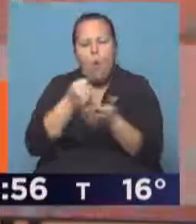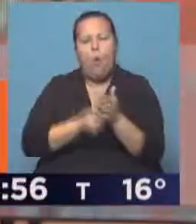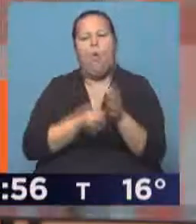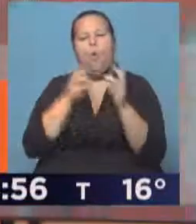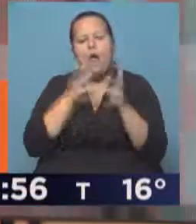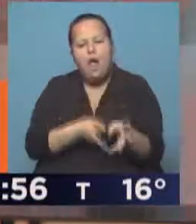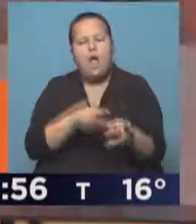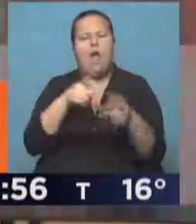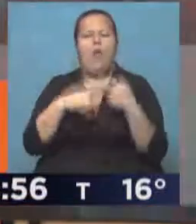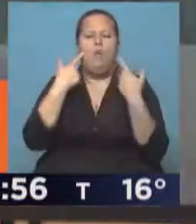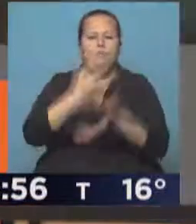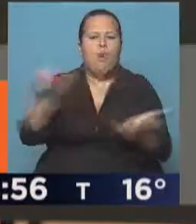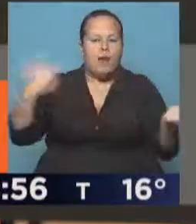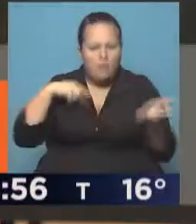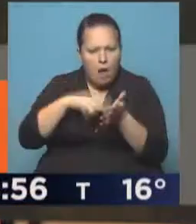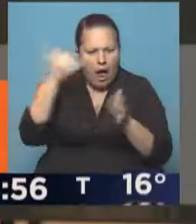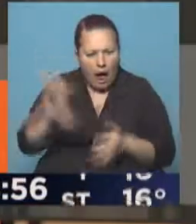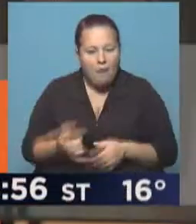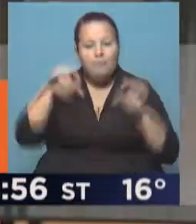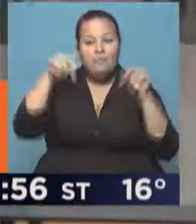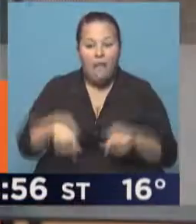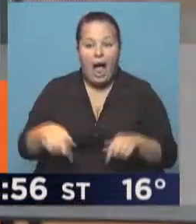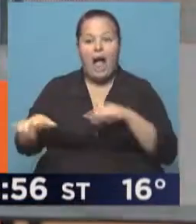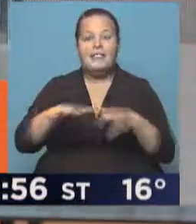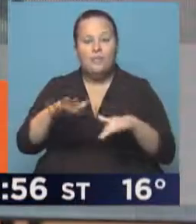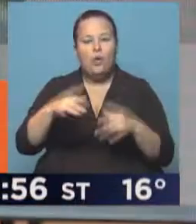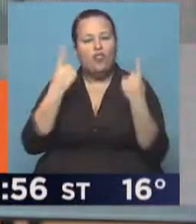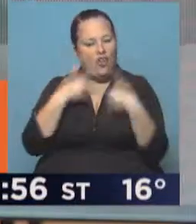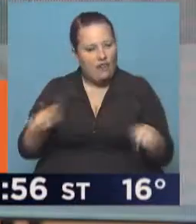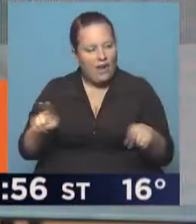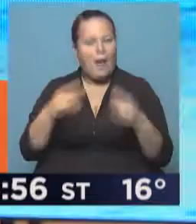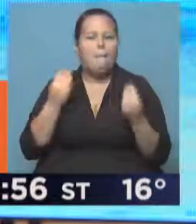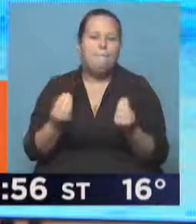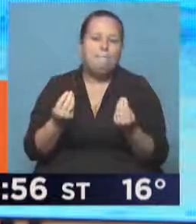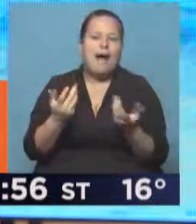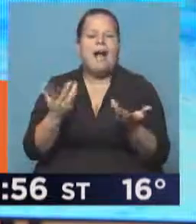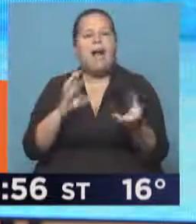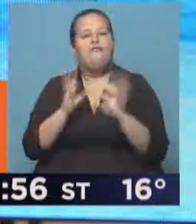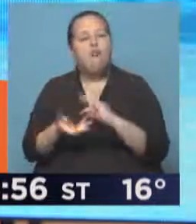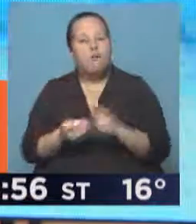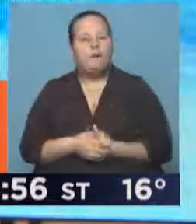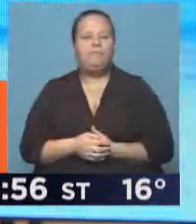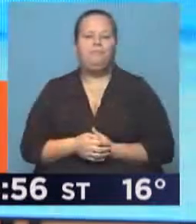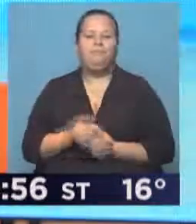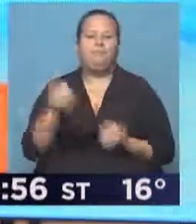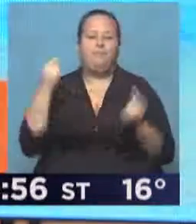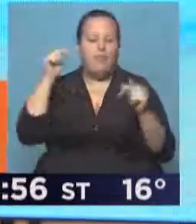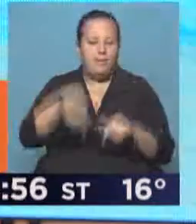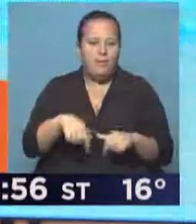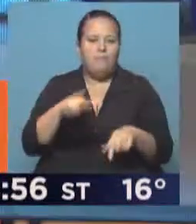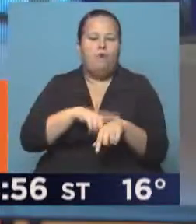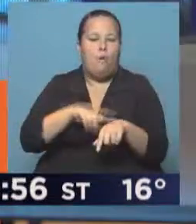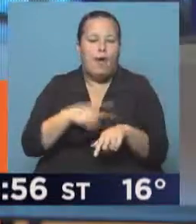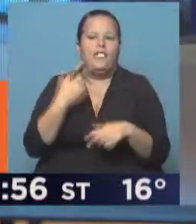visibilizar nuestra situación ahora la situación es muy distinta como para poder llegar a esta instancia